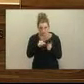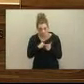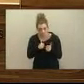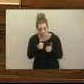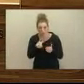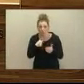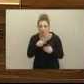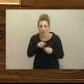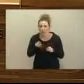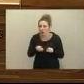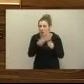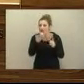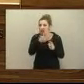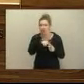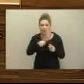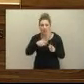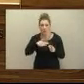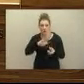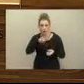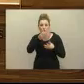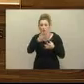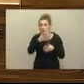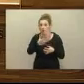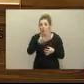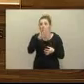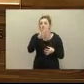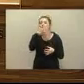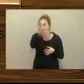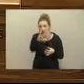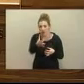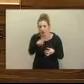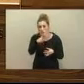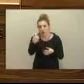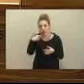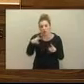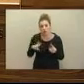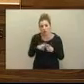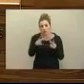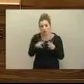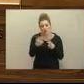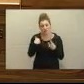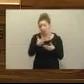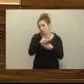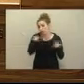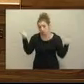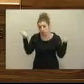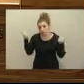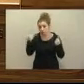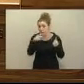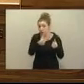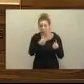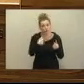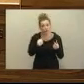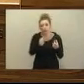importa si das mi nombre, ya que la vergüenza que siento al cobrar el salario social ya se evaporó por la necesidad de vivir